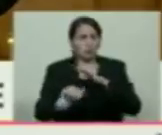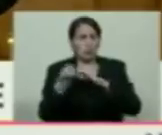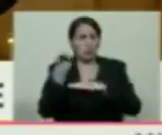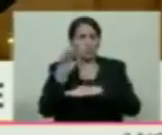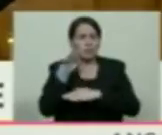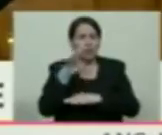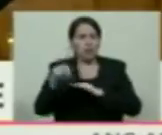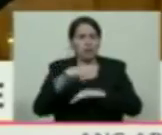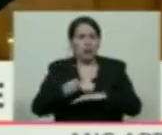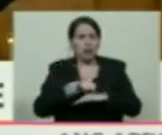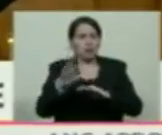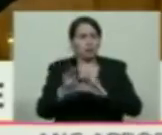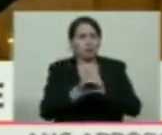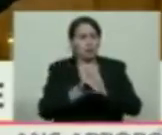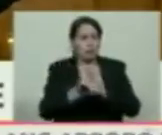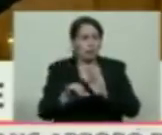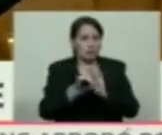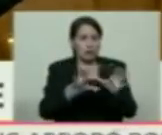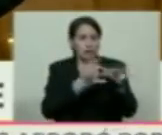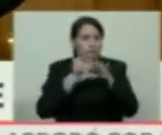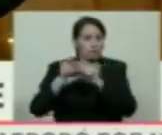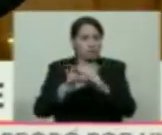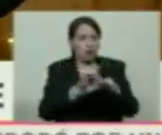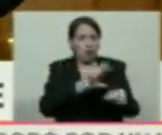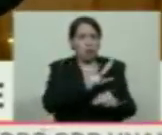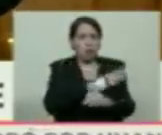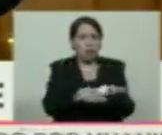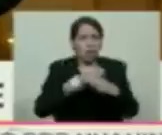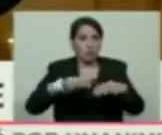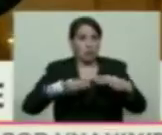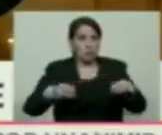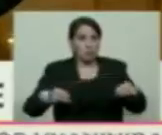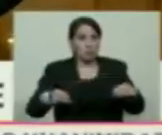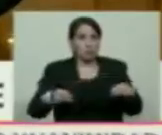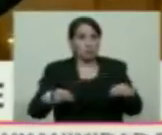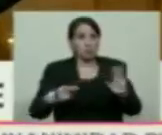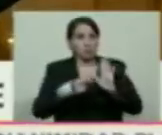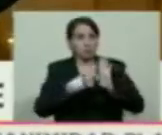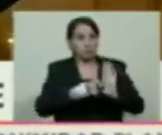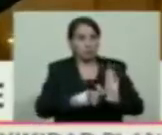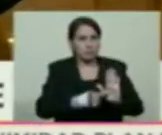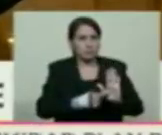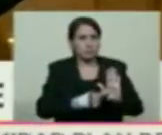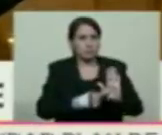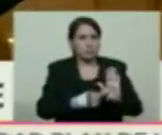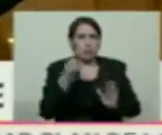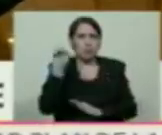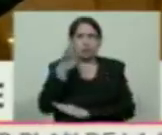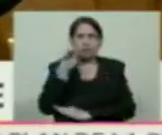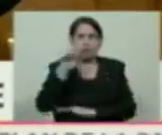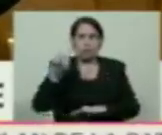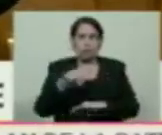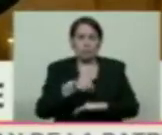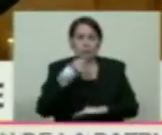Nacional Constituyente, en armonía con los poderes públicos constituidos, dictadas por este órgano soberano y publicados en la